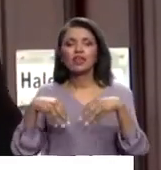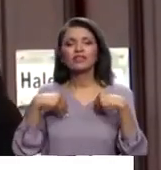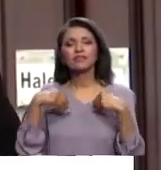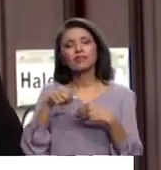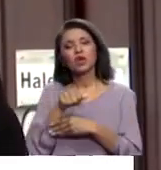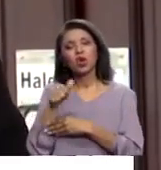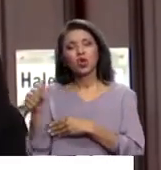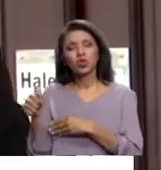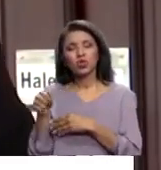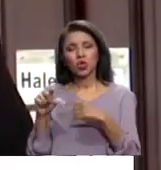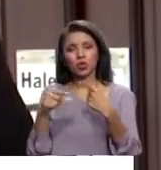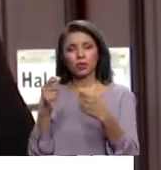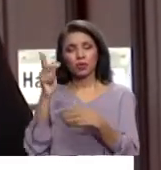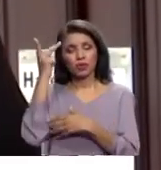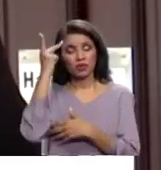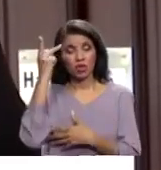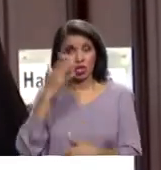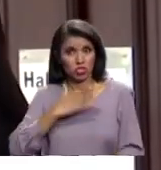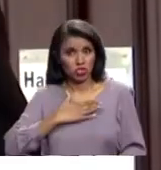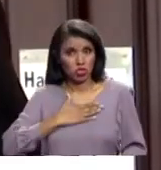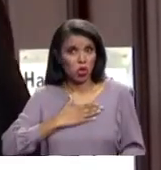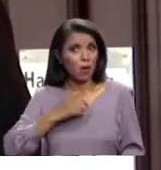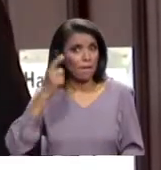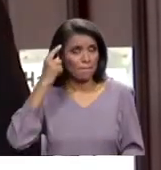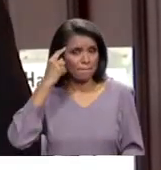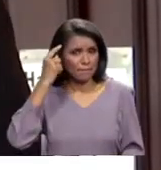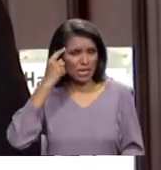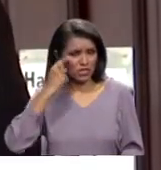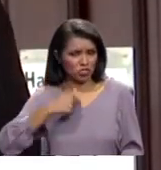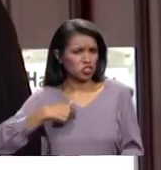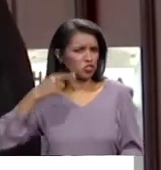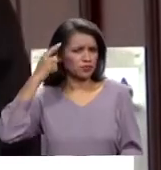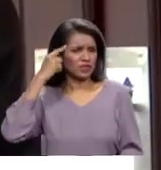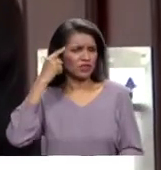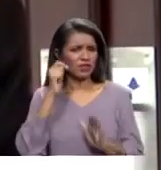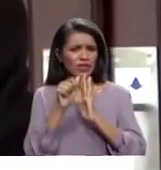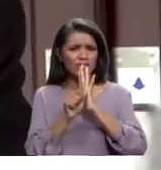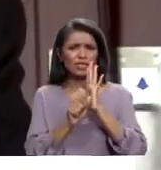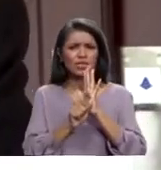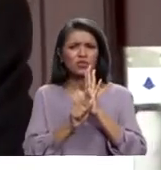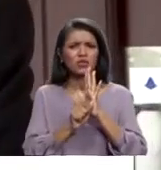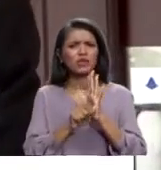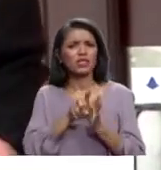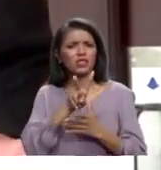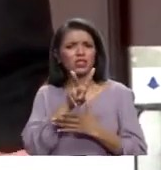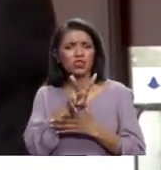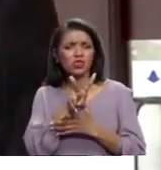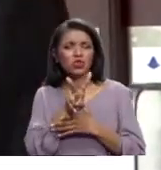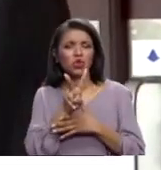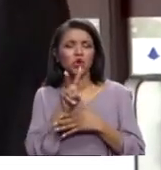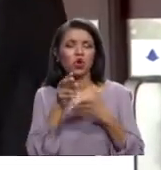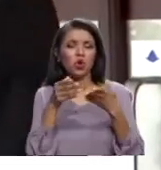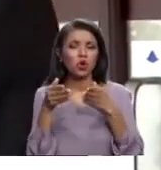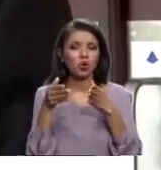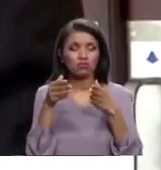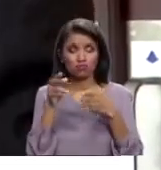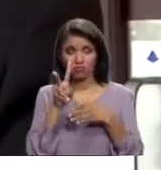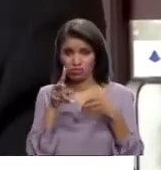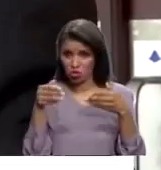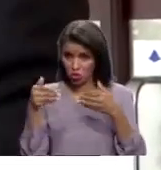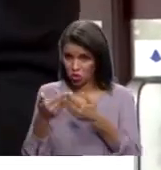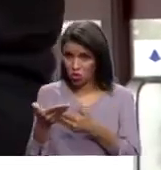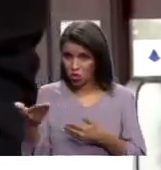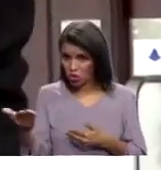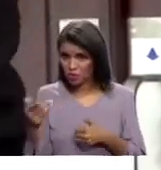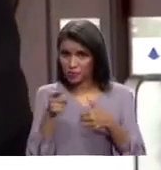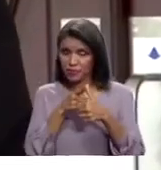A nuestro criterio, mi criterio, el artículo 138 de la Constitución establece dos filosofías, dos caminos a seguir. El de la libre postulación, que